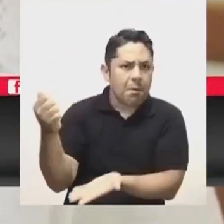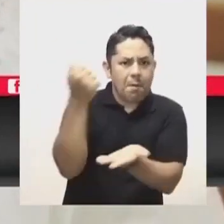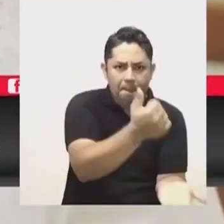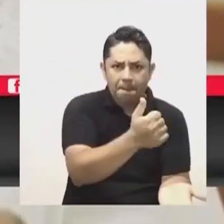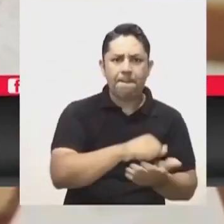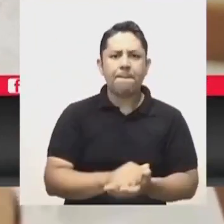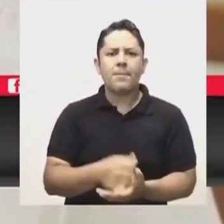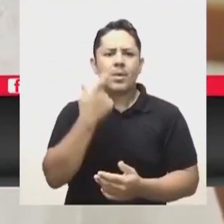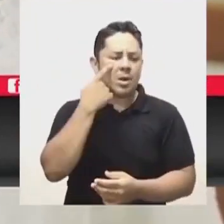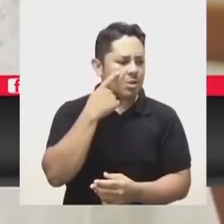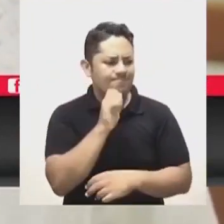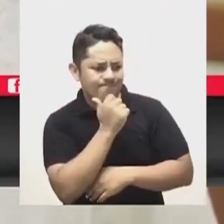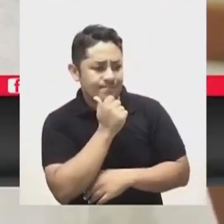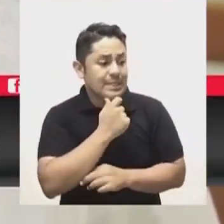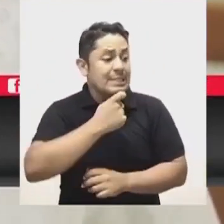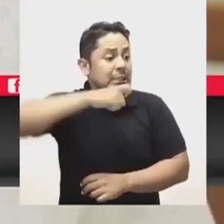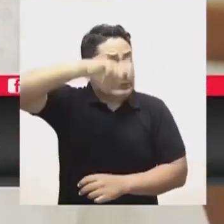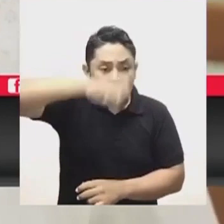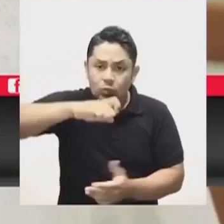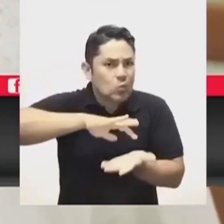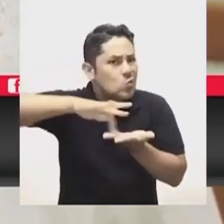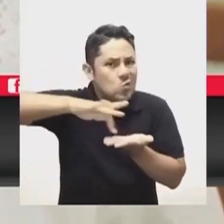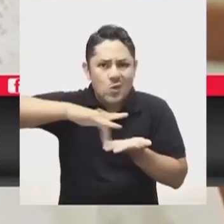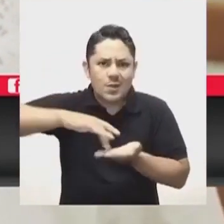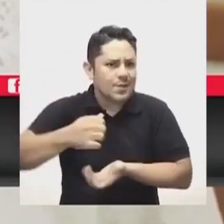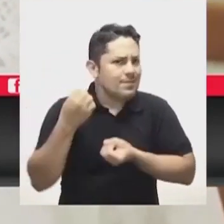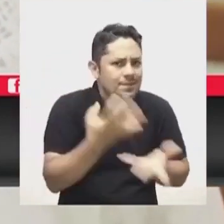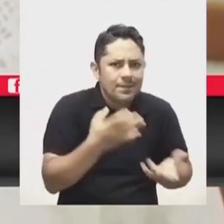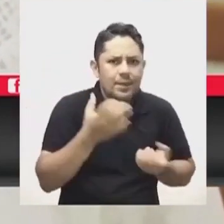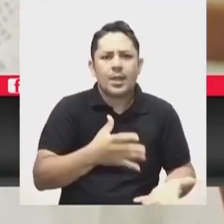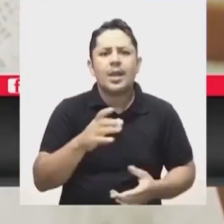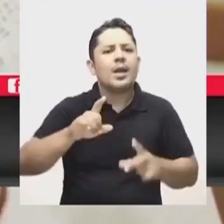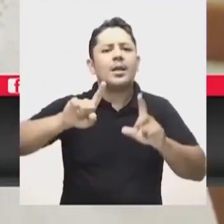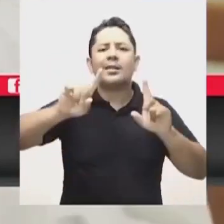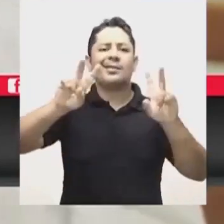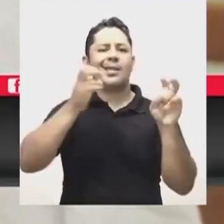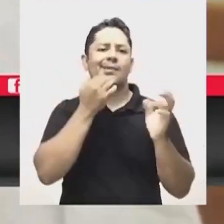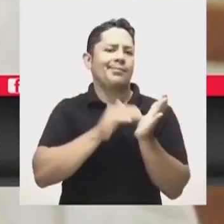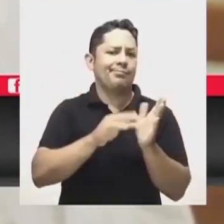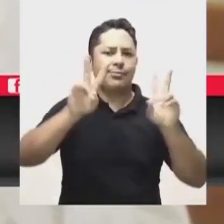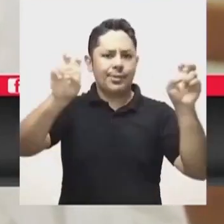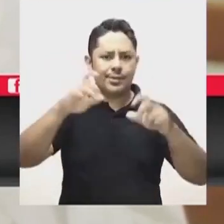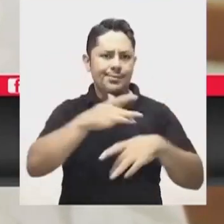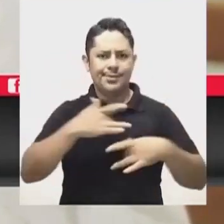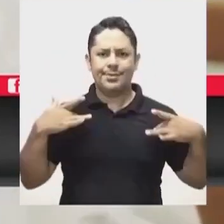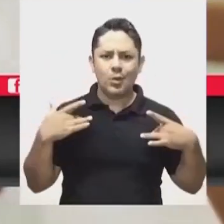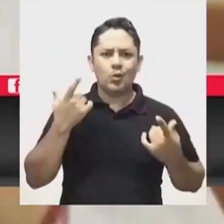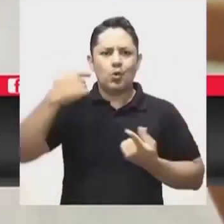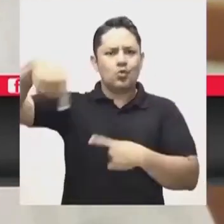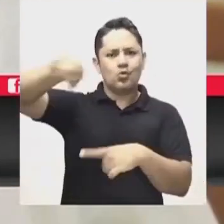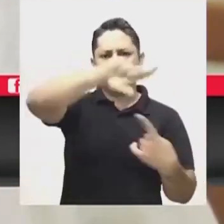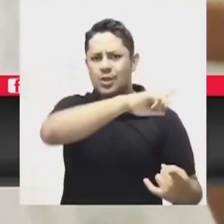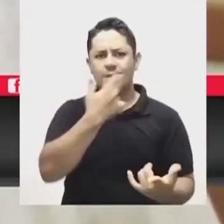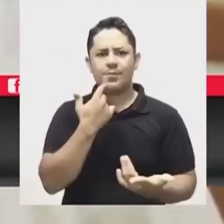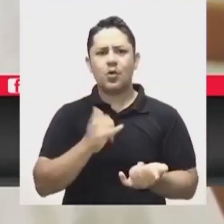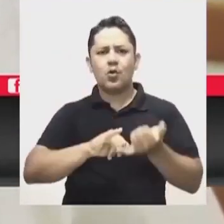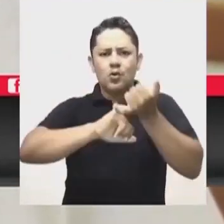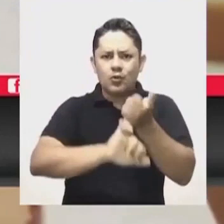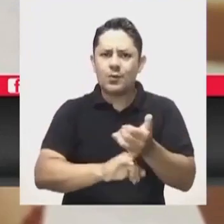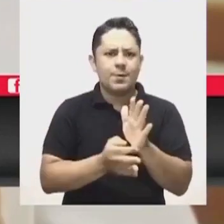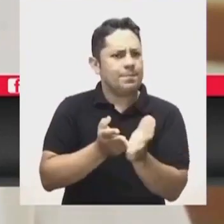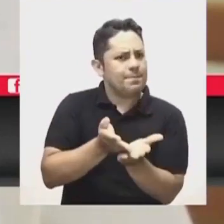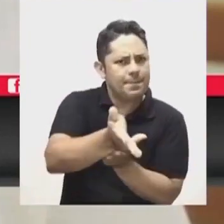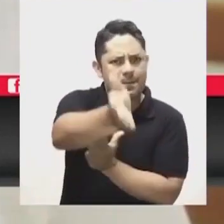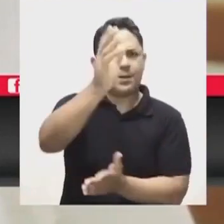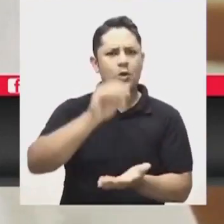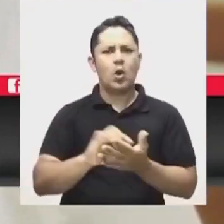viabilizar, el que tiene que priorizar, y hay situaciones que sumen urgencia para nosotros, como es el tema de la salud, como es el tema del turismo, como es el